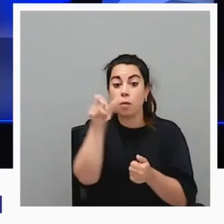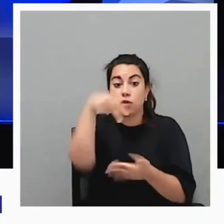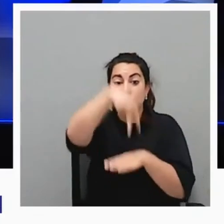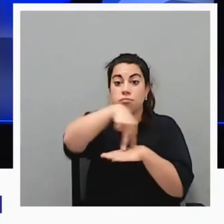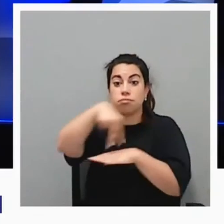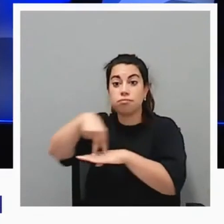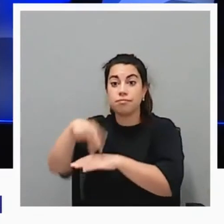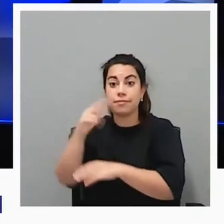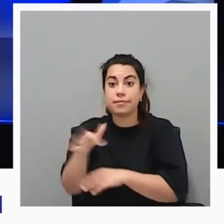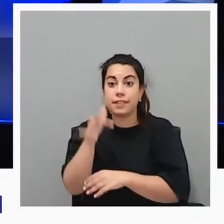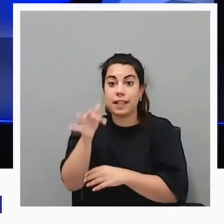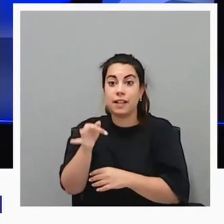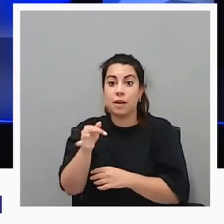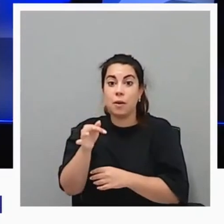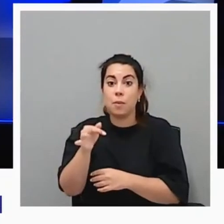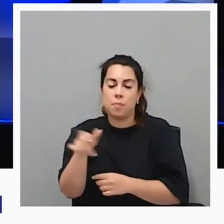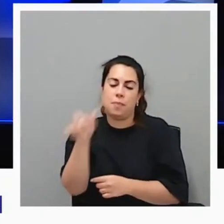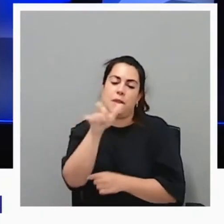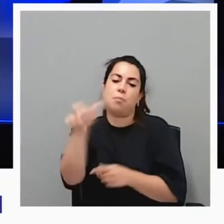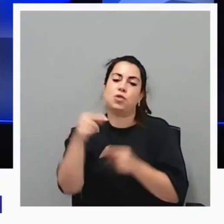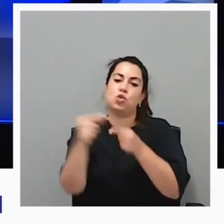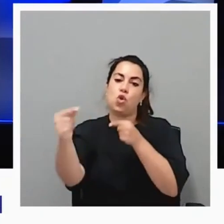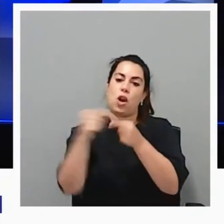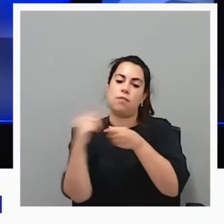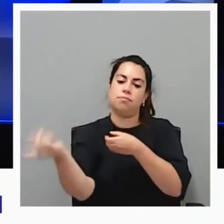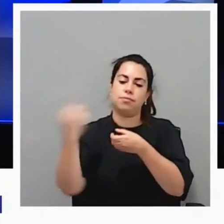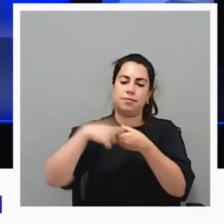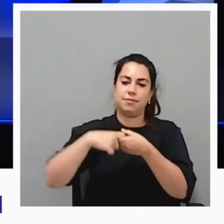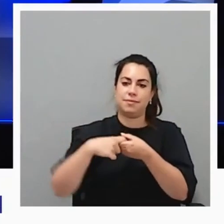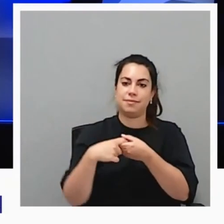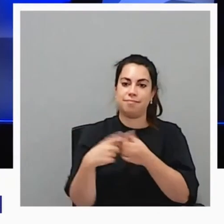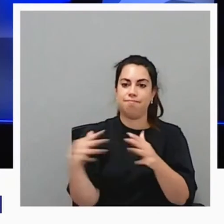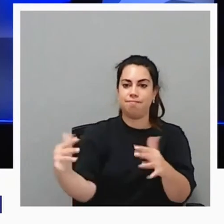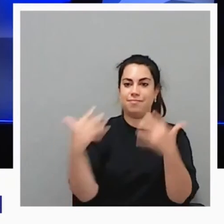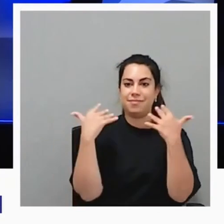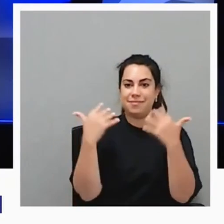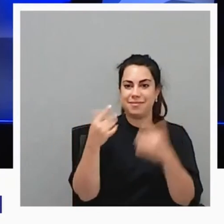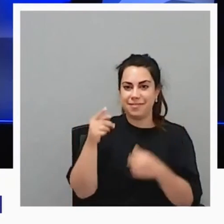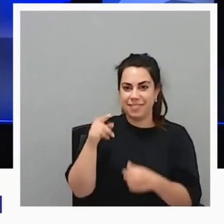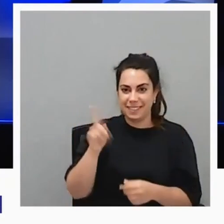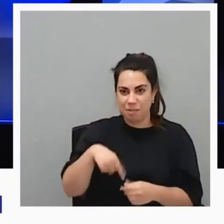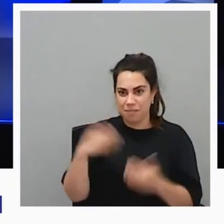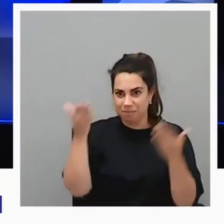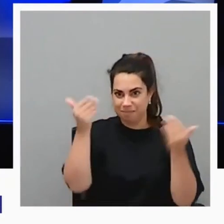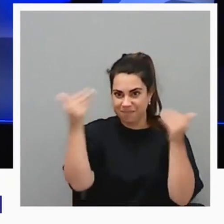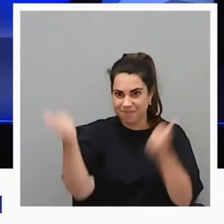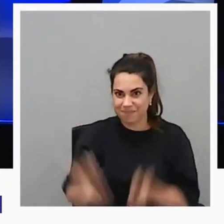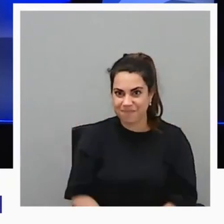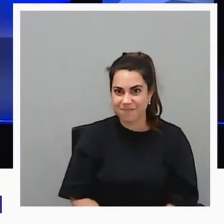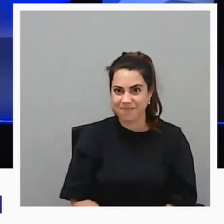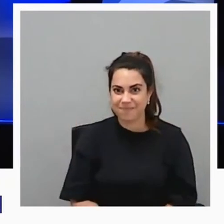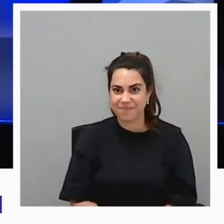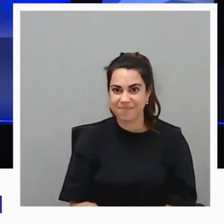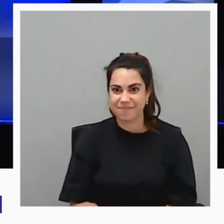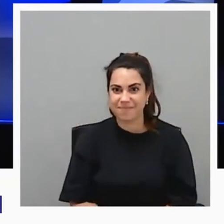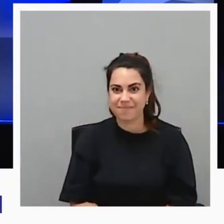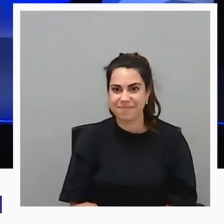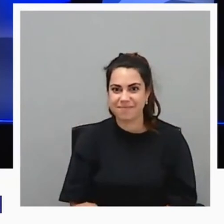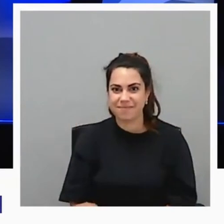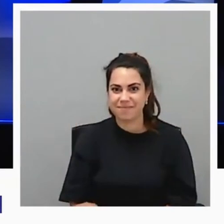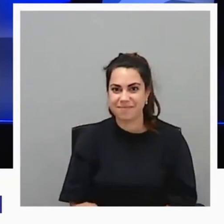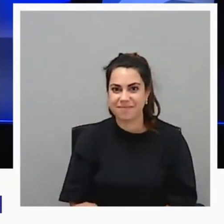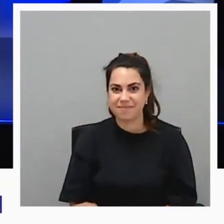también siguiéndonos a través de las tecnologías. Contar con Marcos por